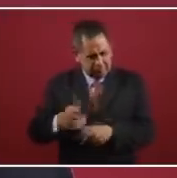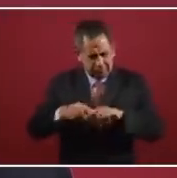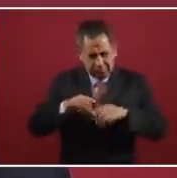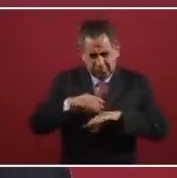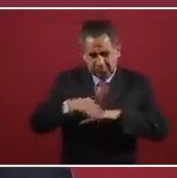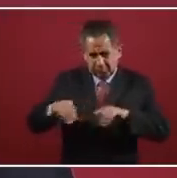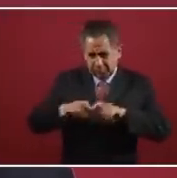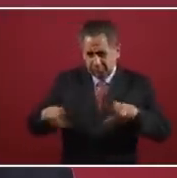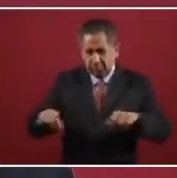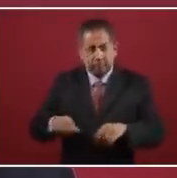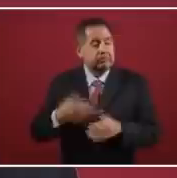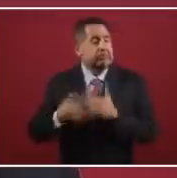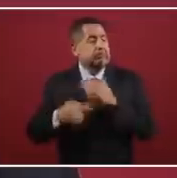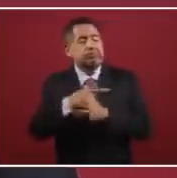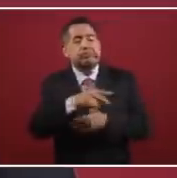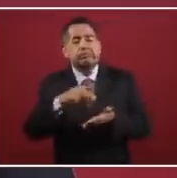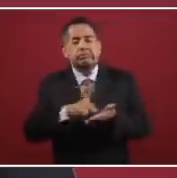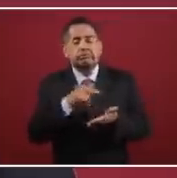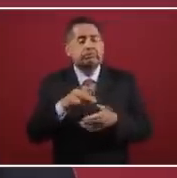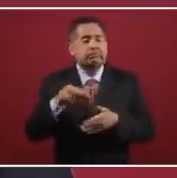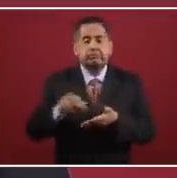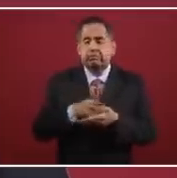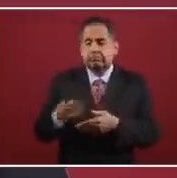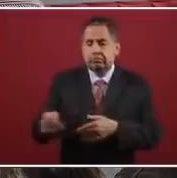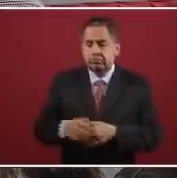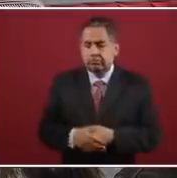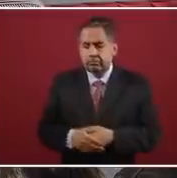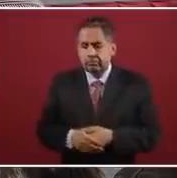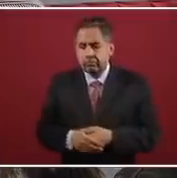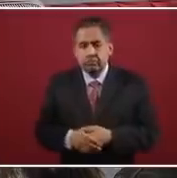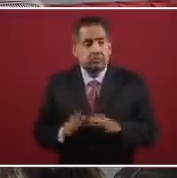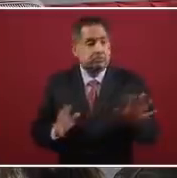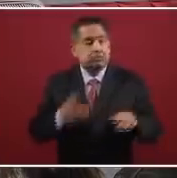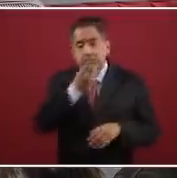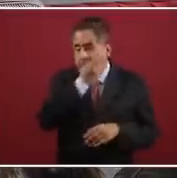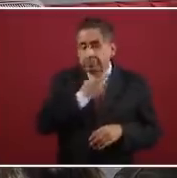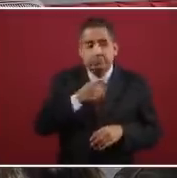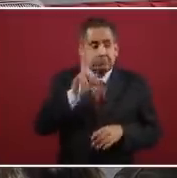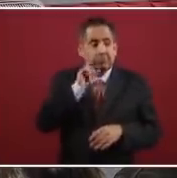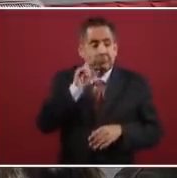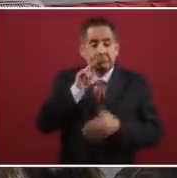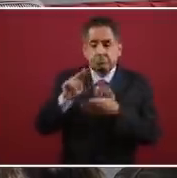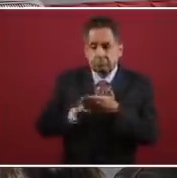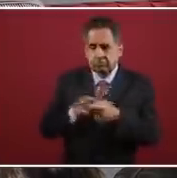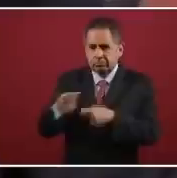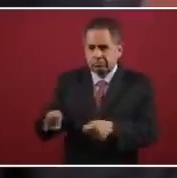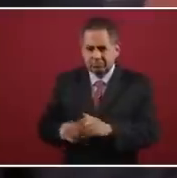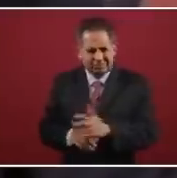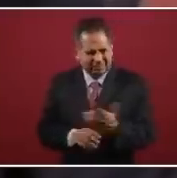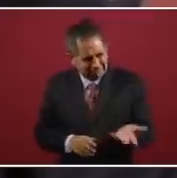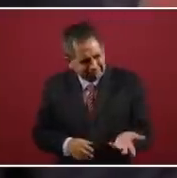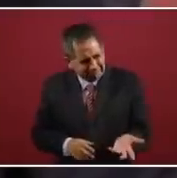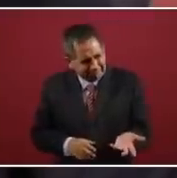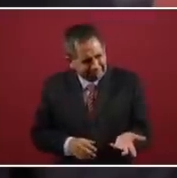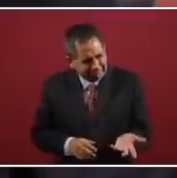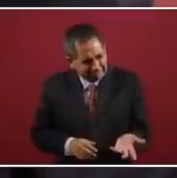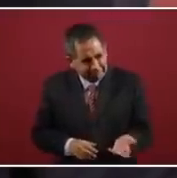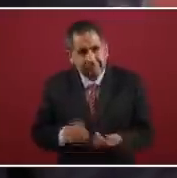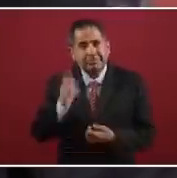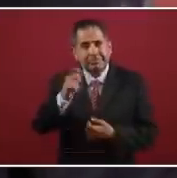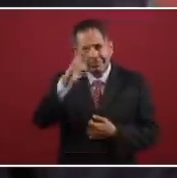porque faltaba una firma. Por cierto, ya me dicen que mañana, cuando hablo de empujar al elefante,